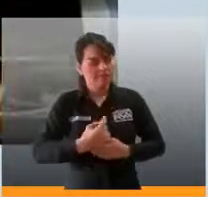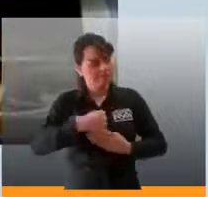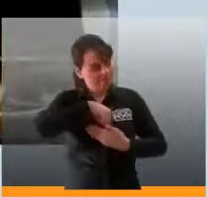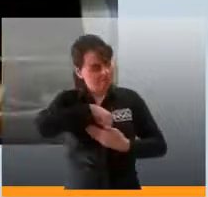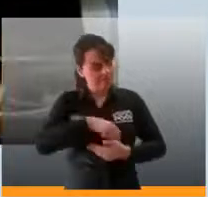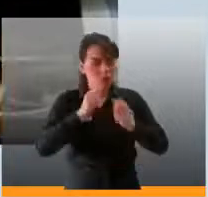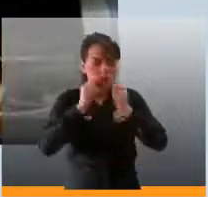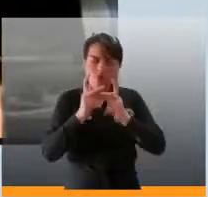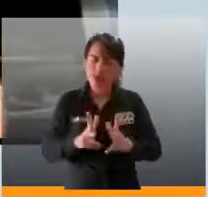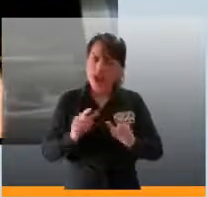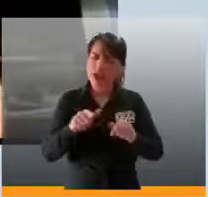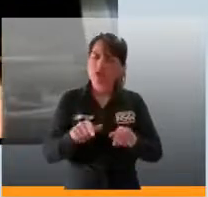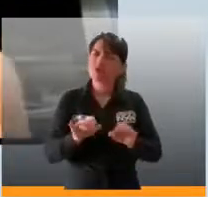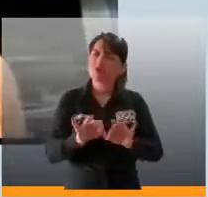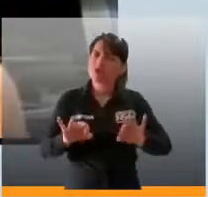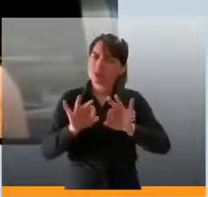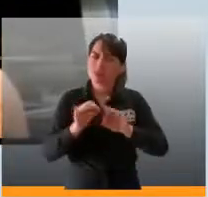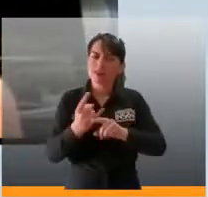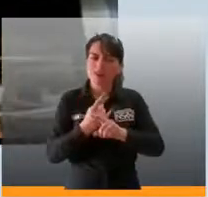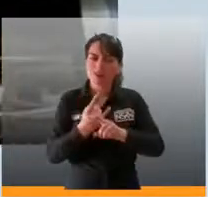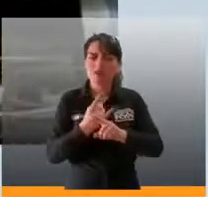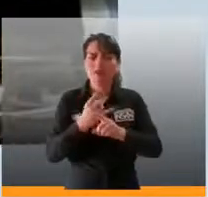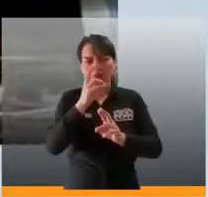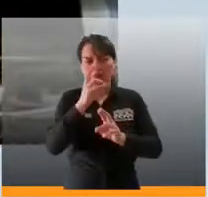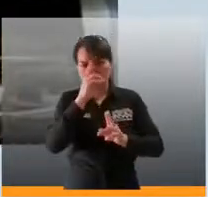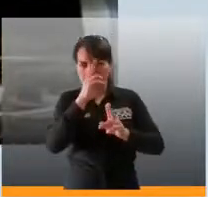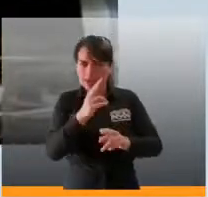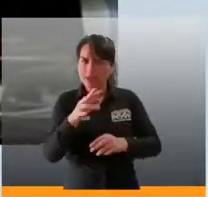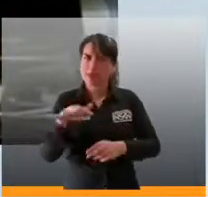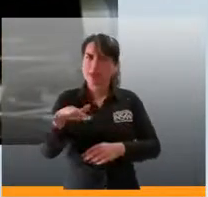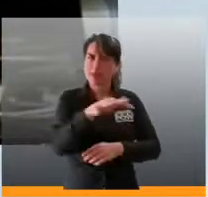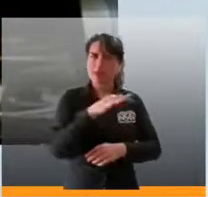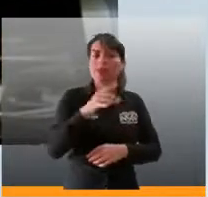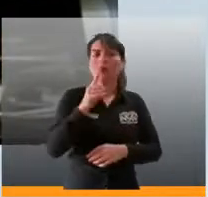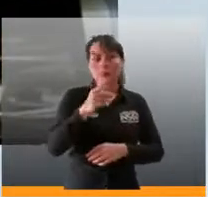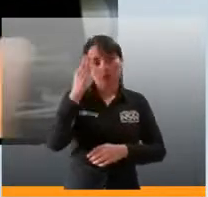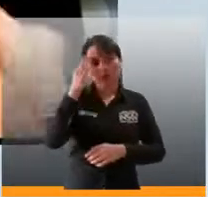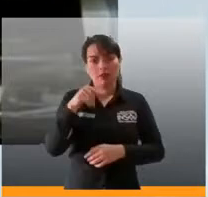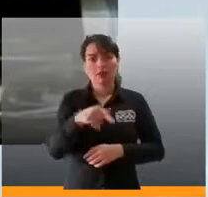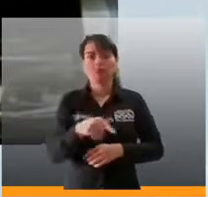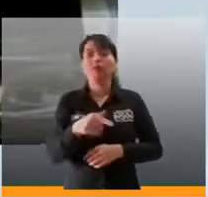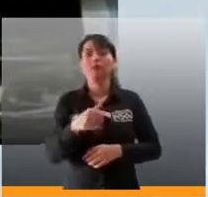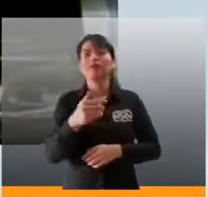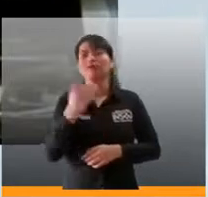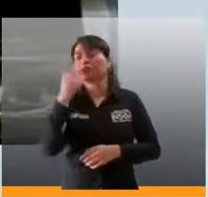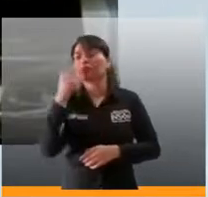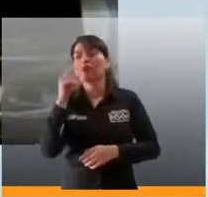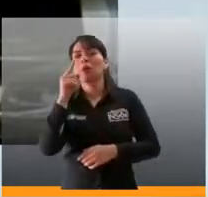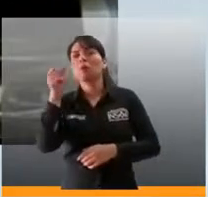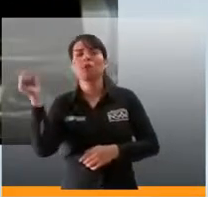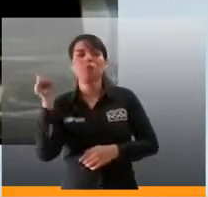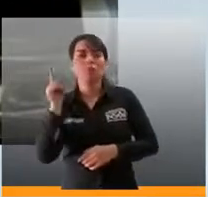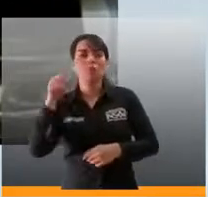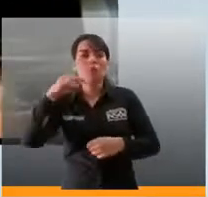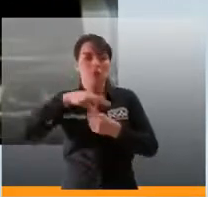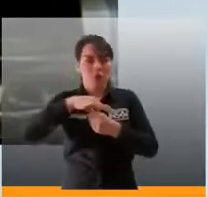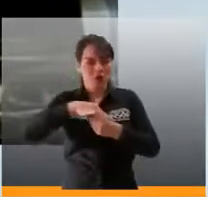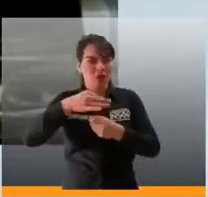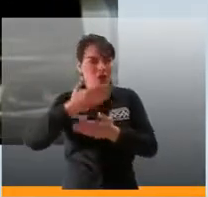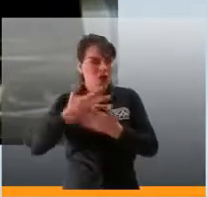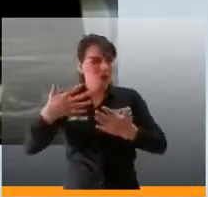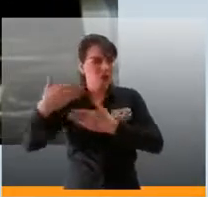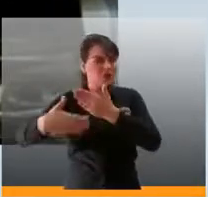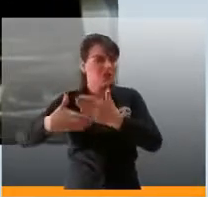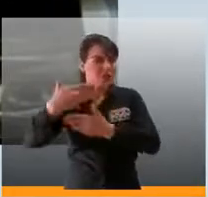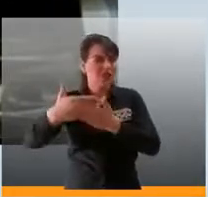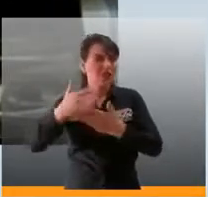profundo sentido de los valores éticos que deben ser respetados, porque la manipulación de ellos, como lo vemos en algunos procesos electorales